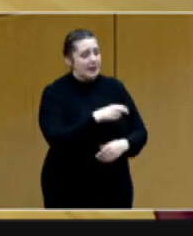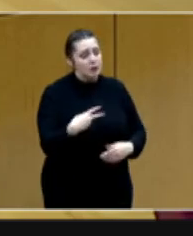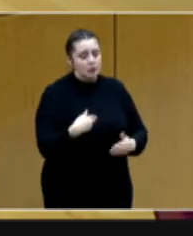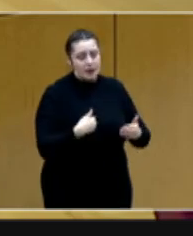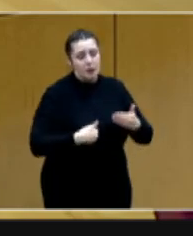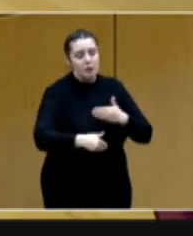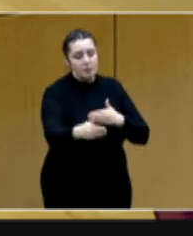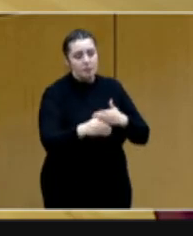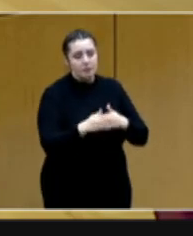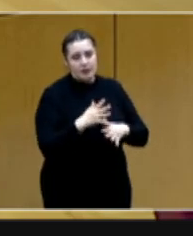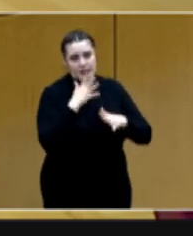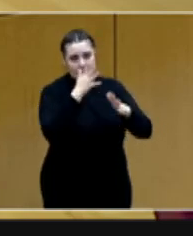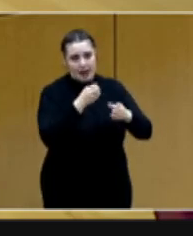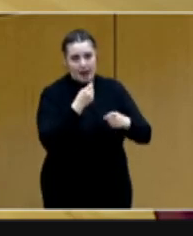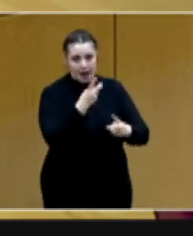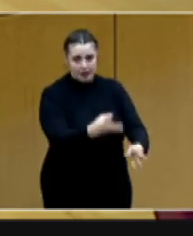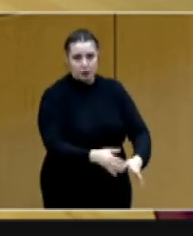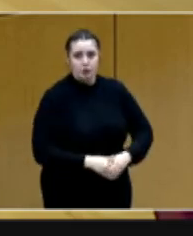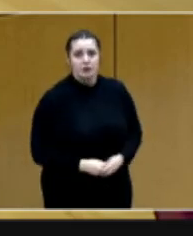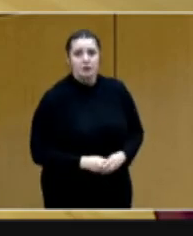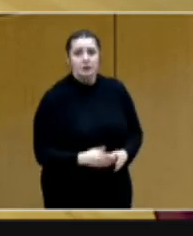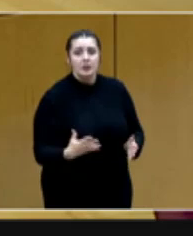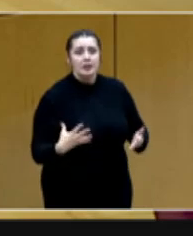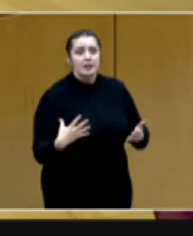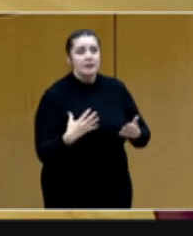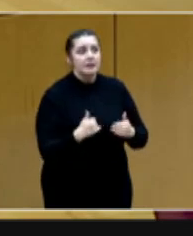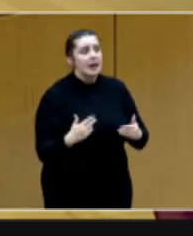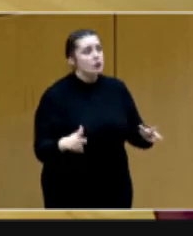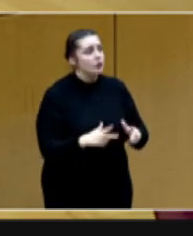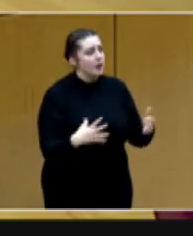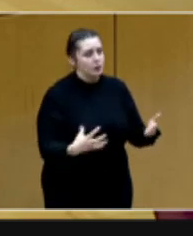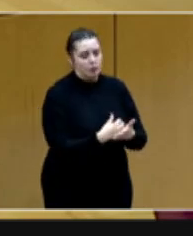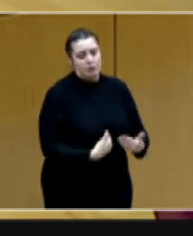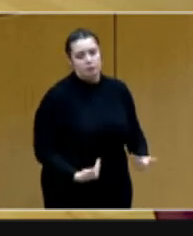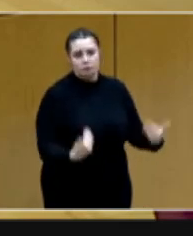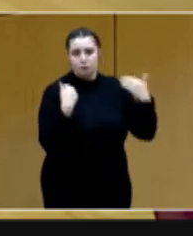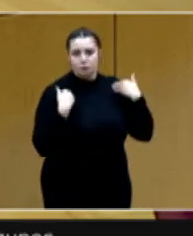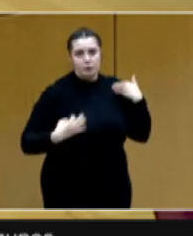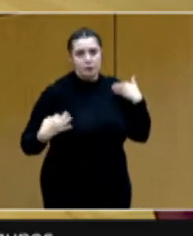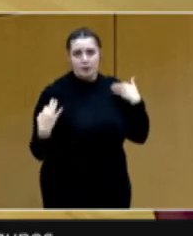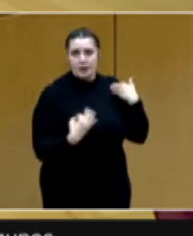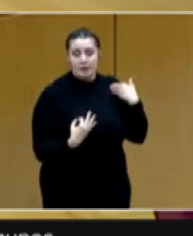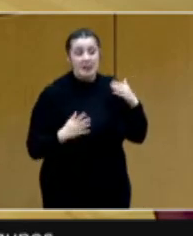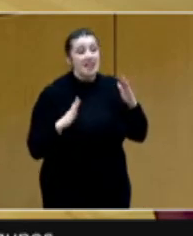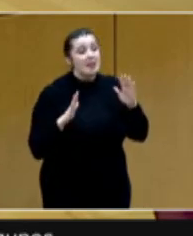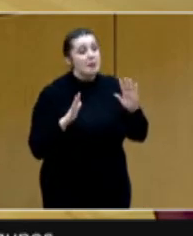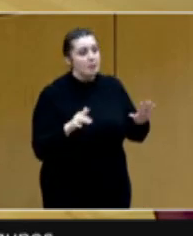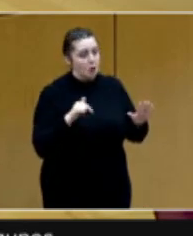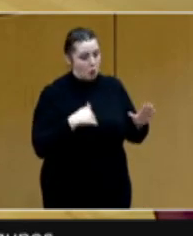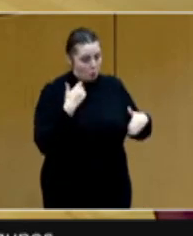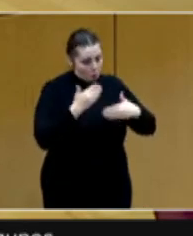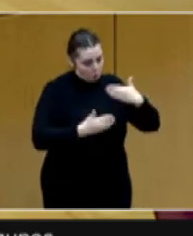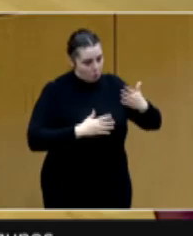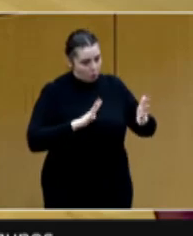es una función que nos corresponde a toda la sociedad sin embargo en este proceso